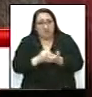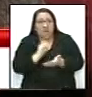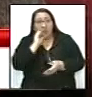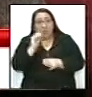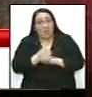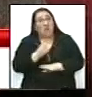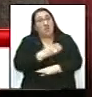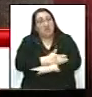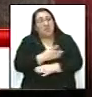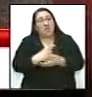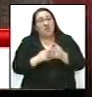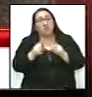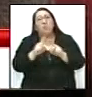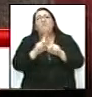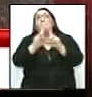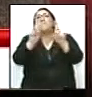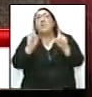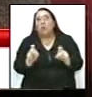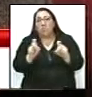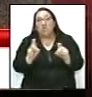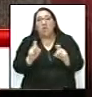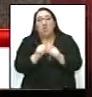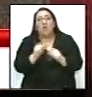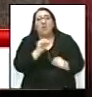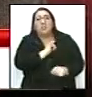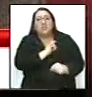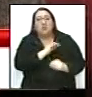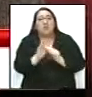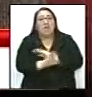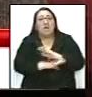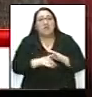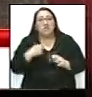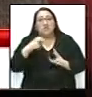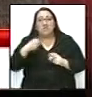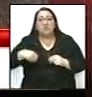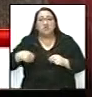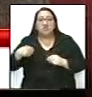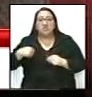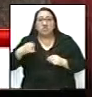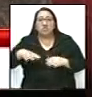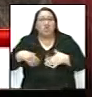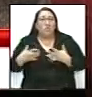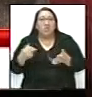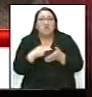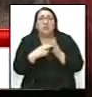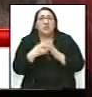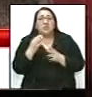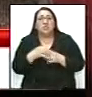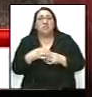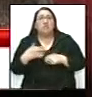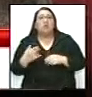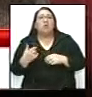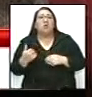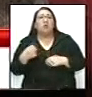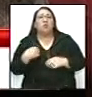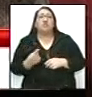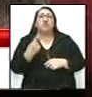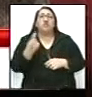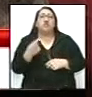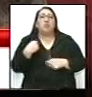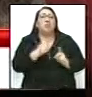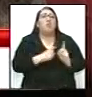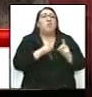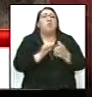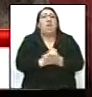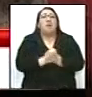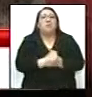es necesario que consulte con las organizaciones de base, con las organizaciones sociales. No podemos ser como siempre burocráticos y simplemente consultar con